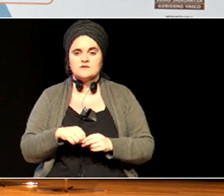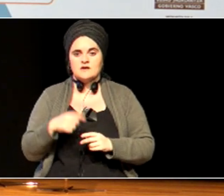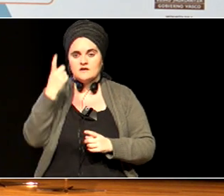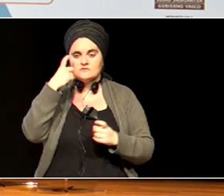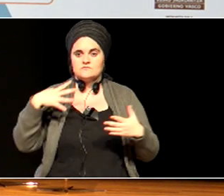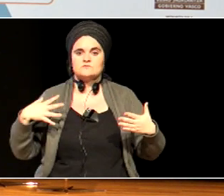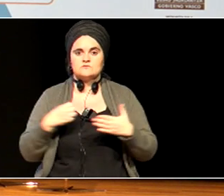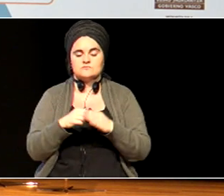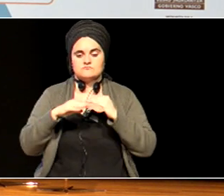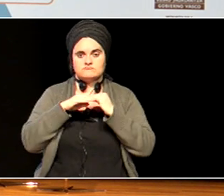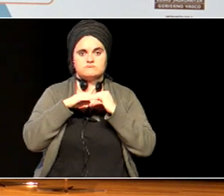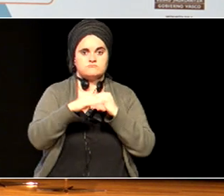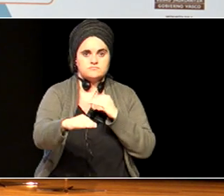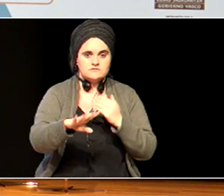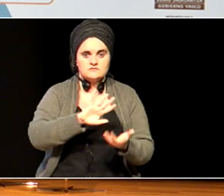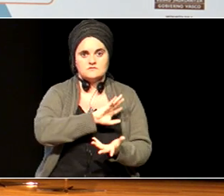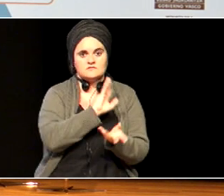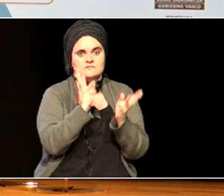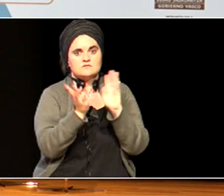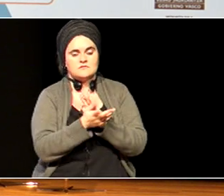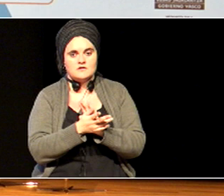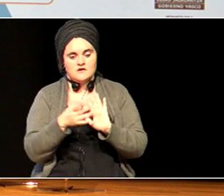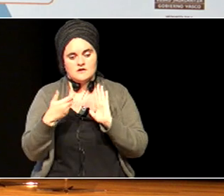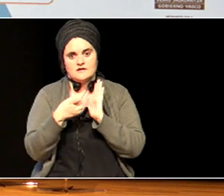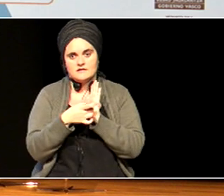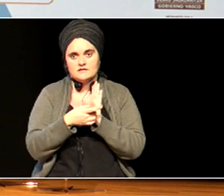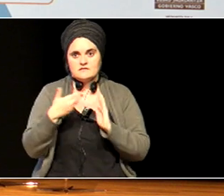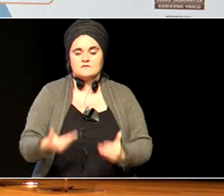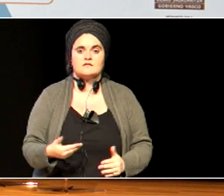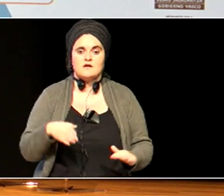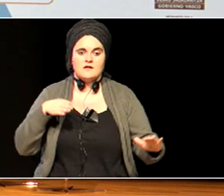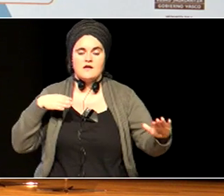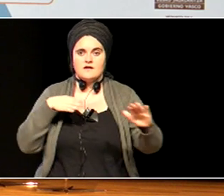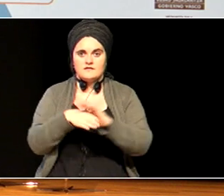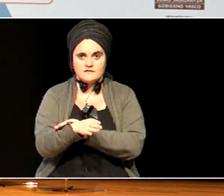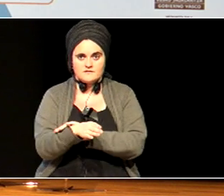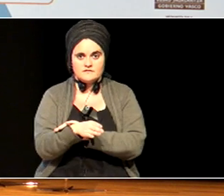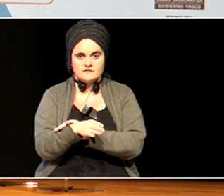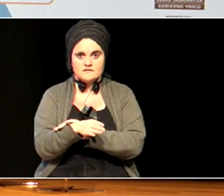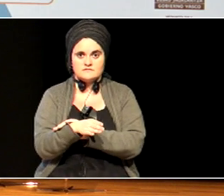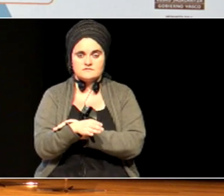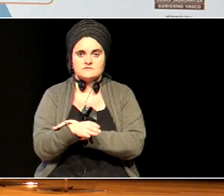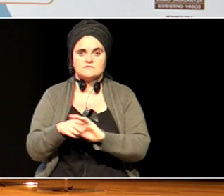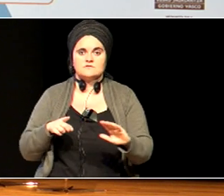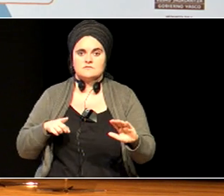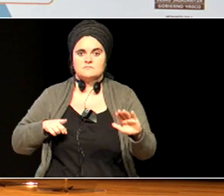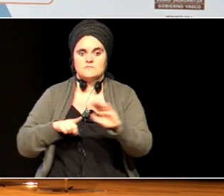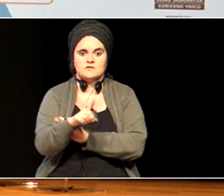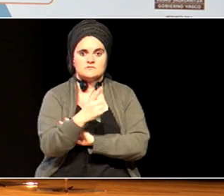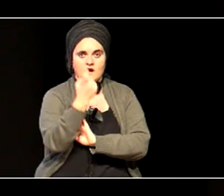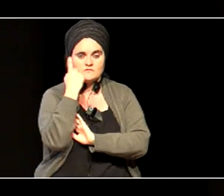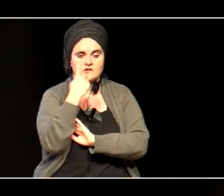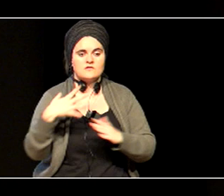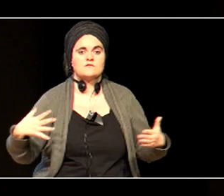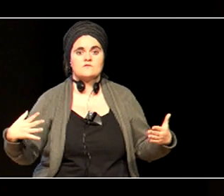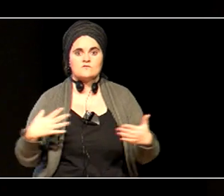egiaztapena eta bilakaera bermatzea akceso permanencia akreditación y progreso de todo el alumnado batez